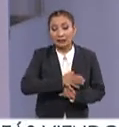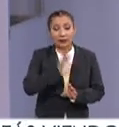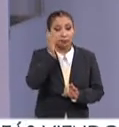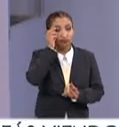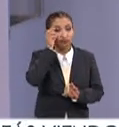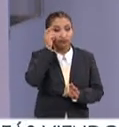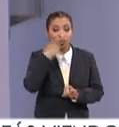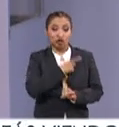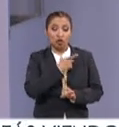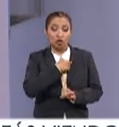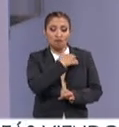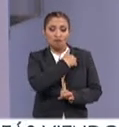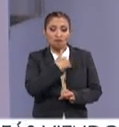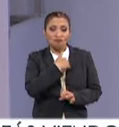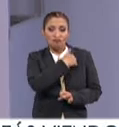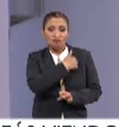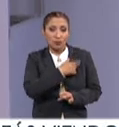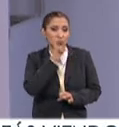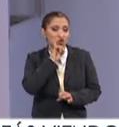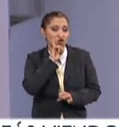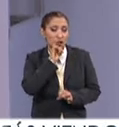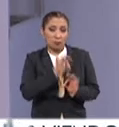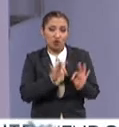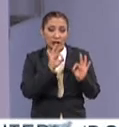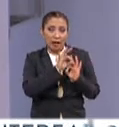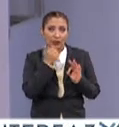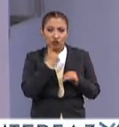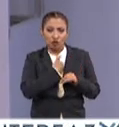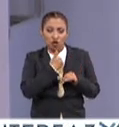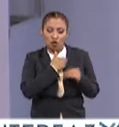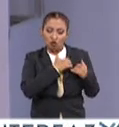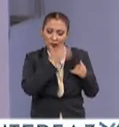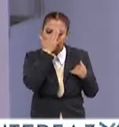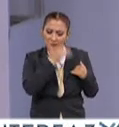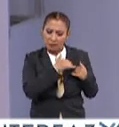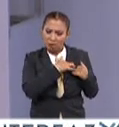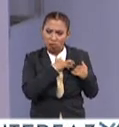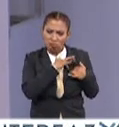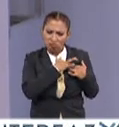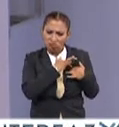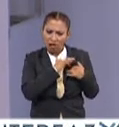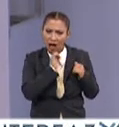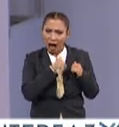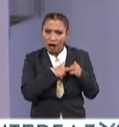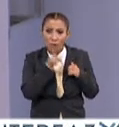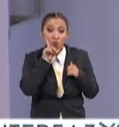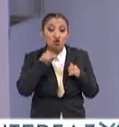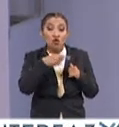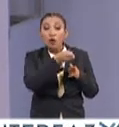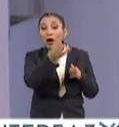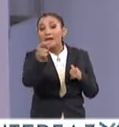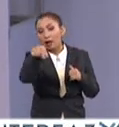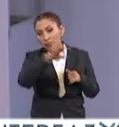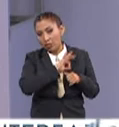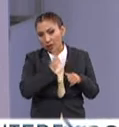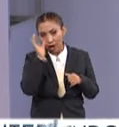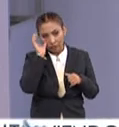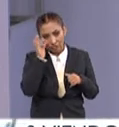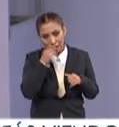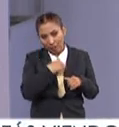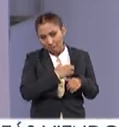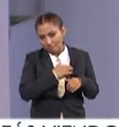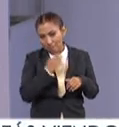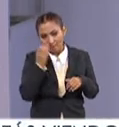pues la autoexploración, uh-huh, es muy, muy importante estar conscientes que cualquier mujer puede tener cáncer de mama